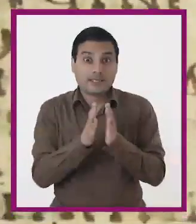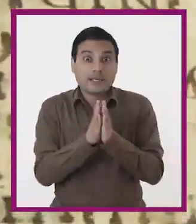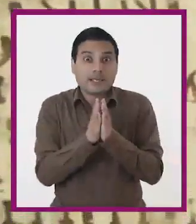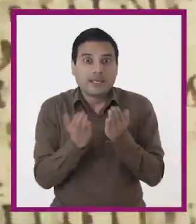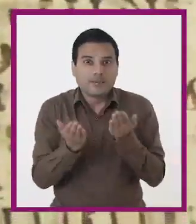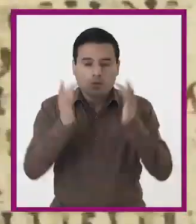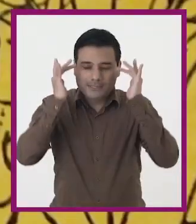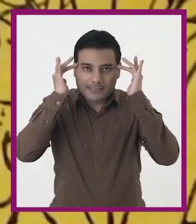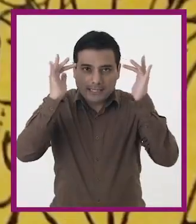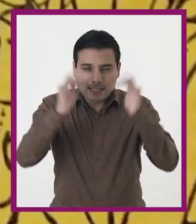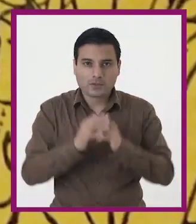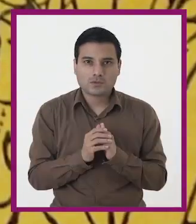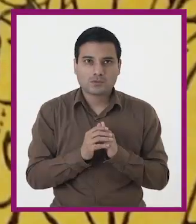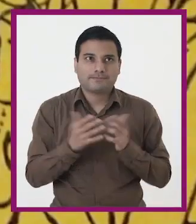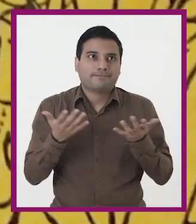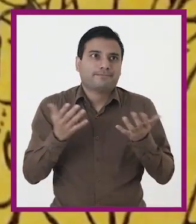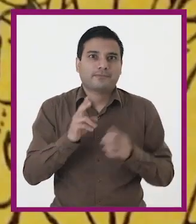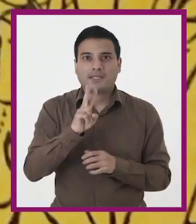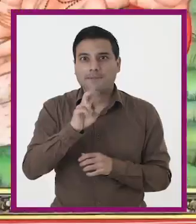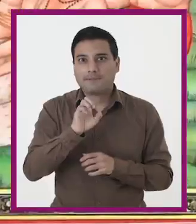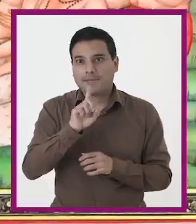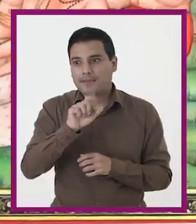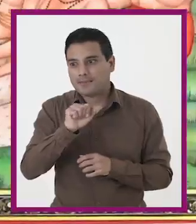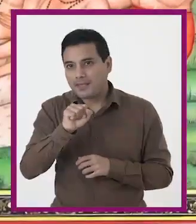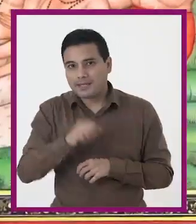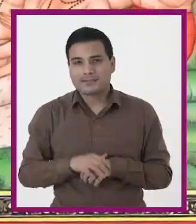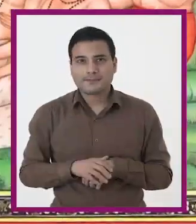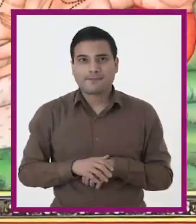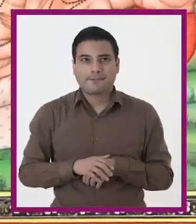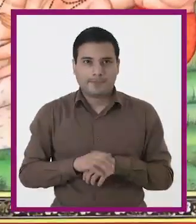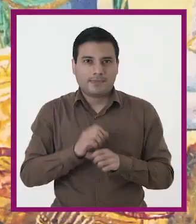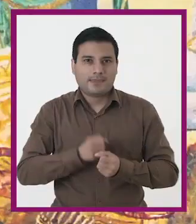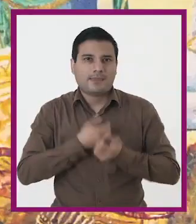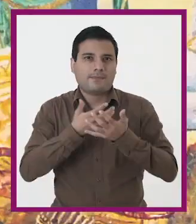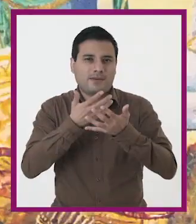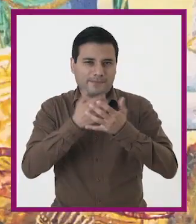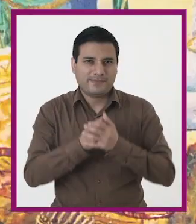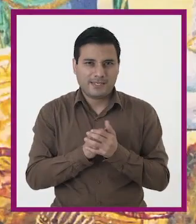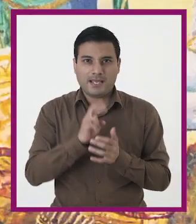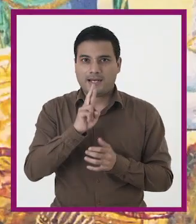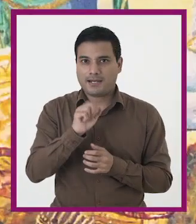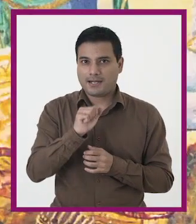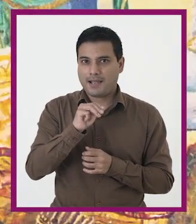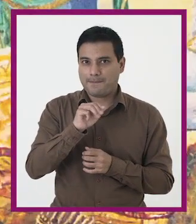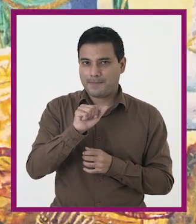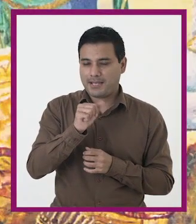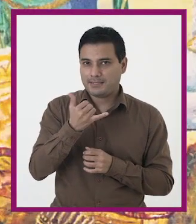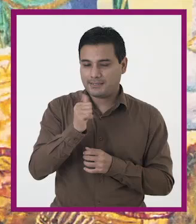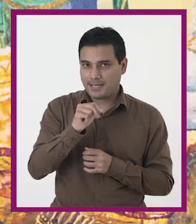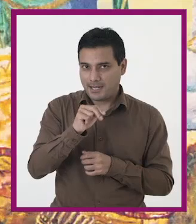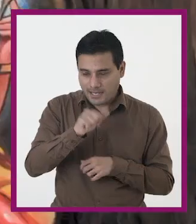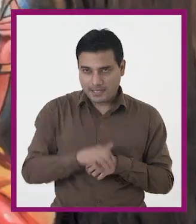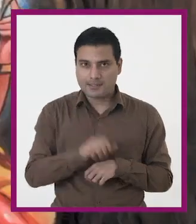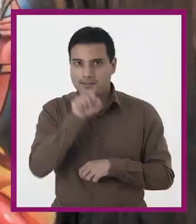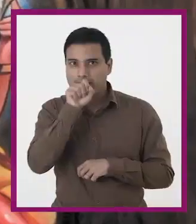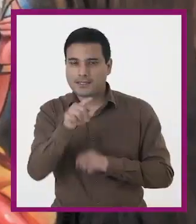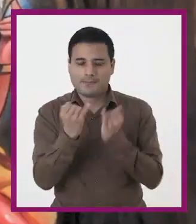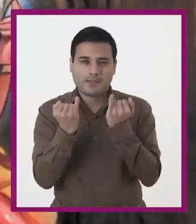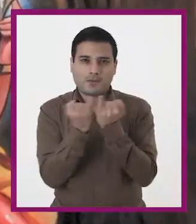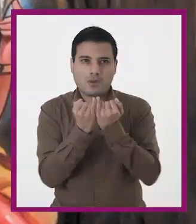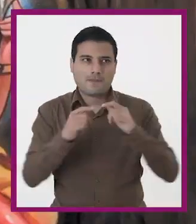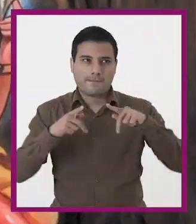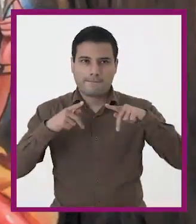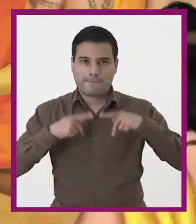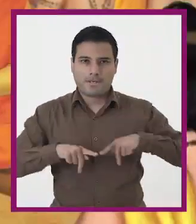textos sagrados, los Upanishads, los Vedas, las epopeyas Mahabharata y Ramayana, y las prácticas